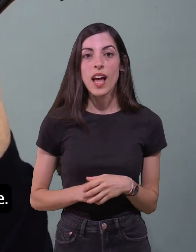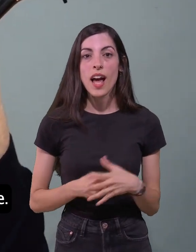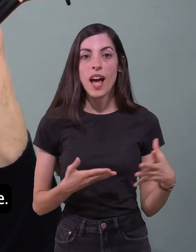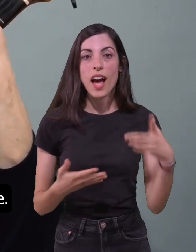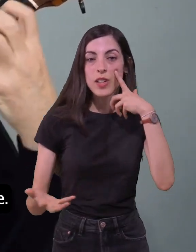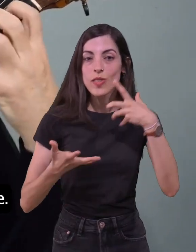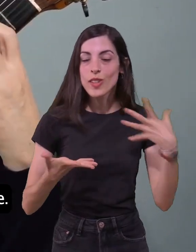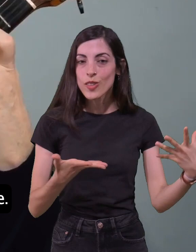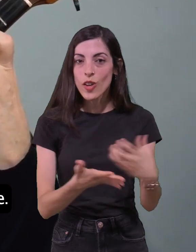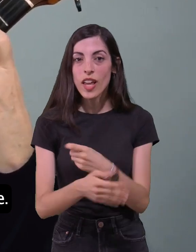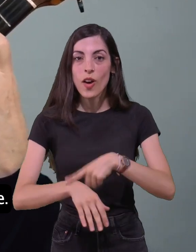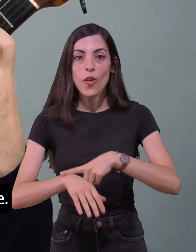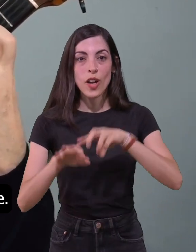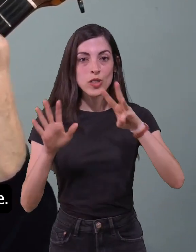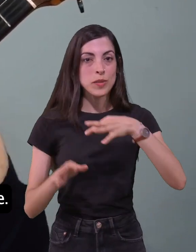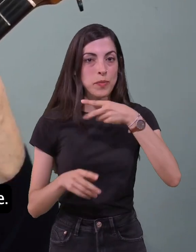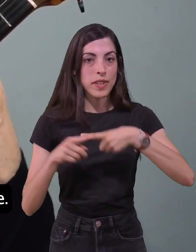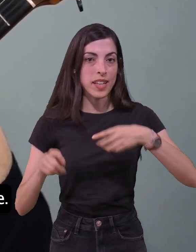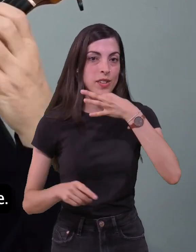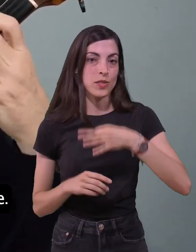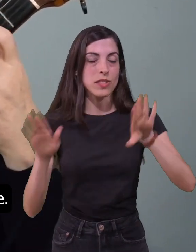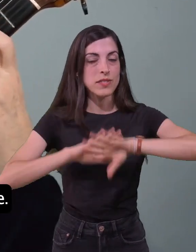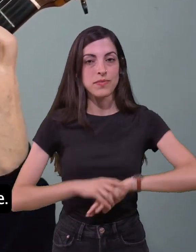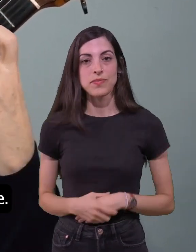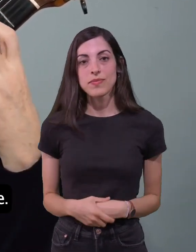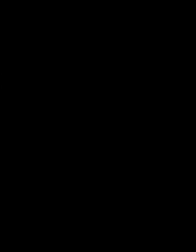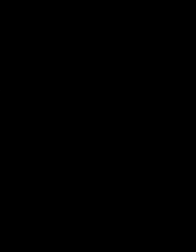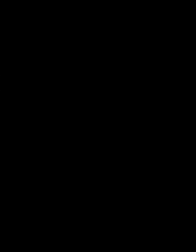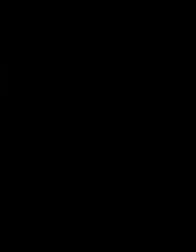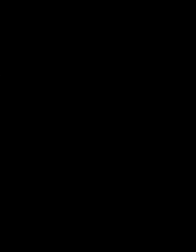todas las actuaciones serían a las 8:30 de la noche